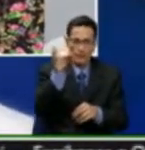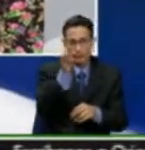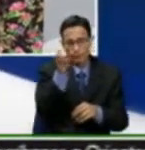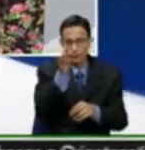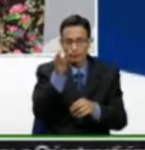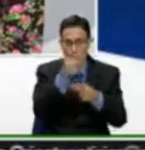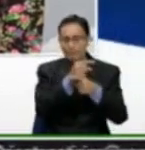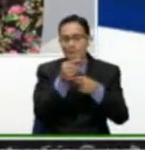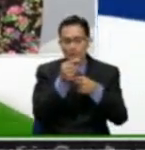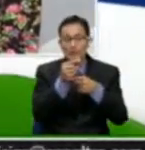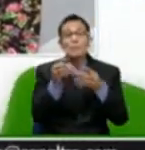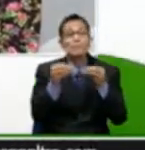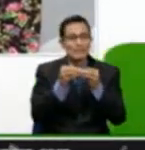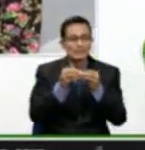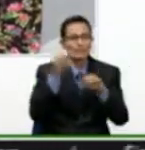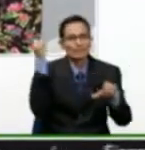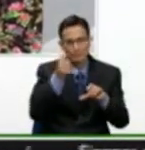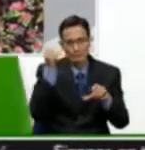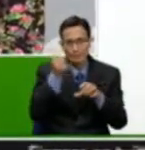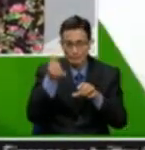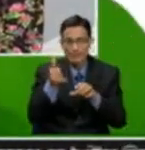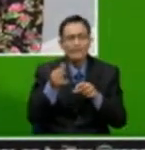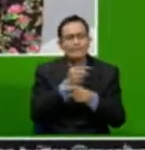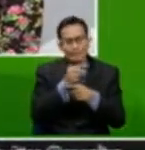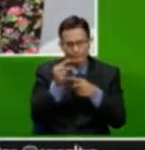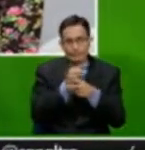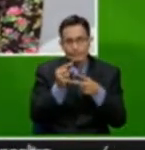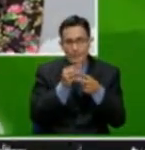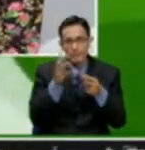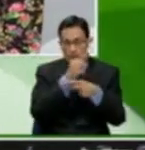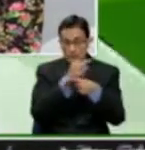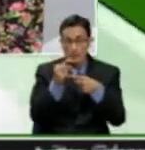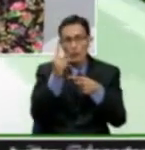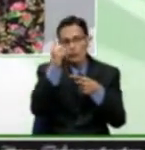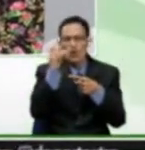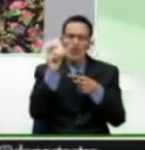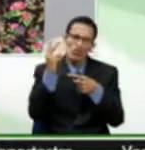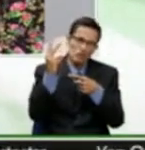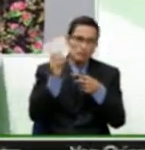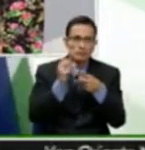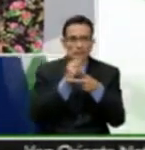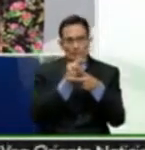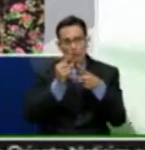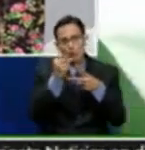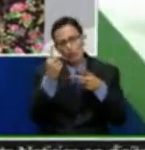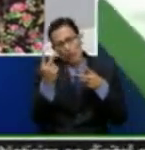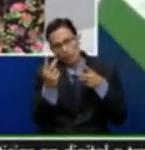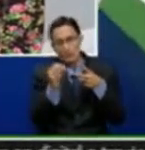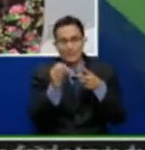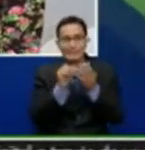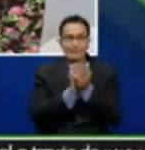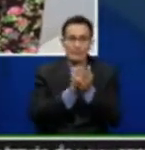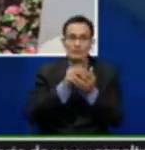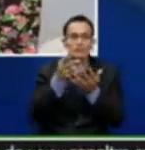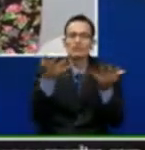tenemos el abuso sexual, que desafortunadamente semana a semana contamos con uno a dos casos. Estos casos por lo general son atendidos en urgencias del